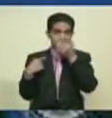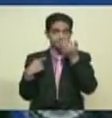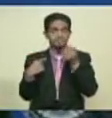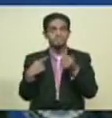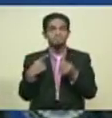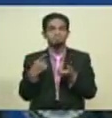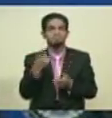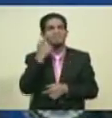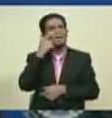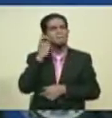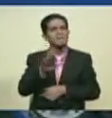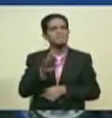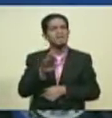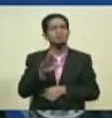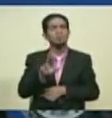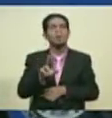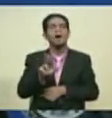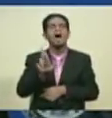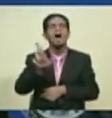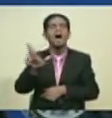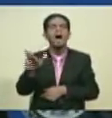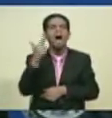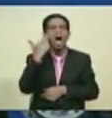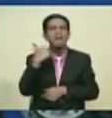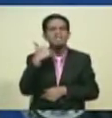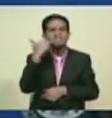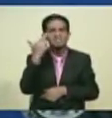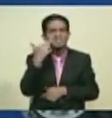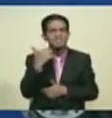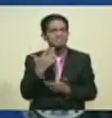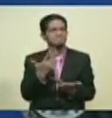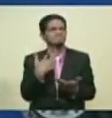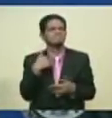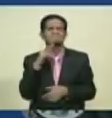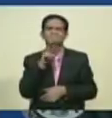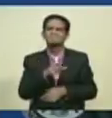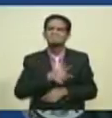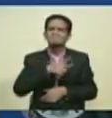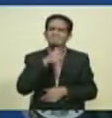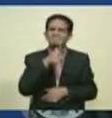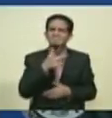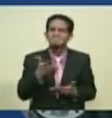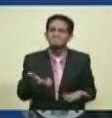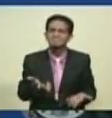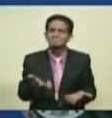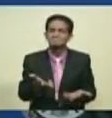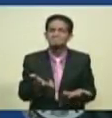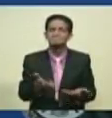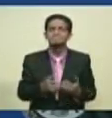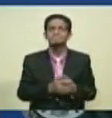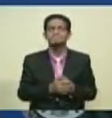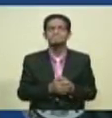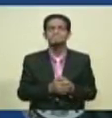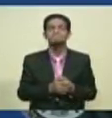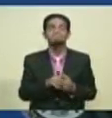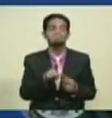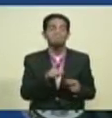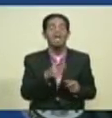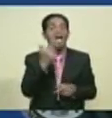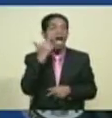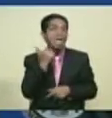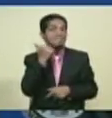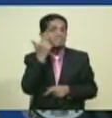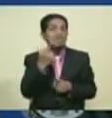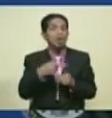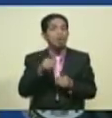Haití de manera vulgar, descarada, horrible, espantoso. Y sin embargo, Haití y el resto de